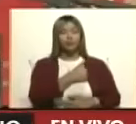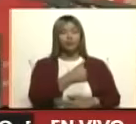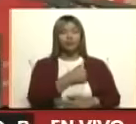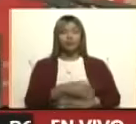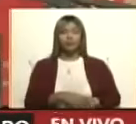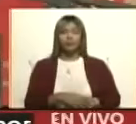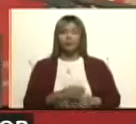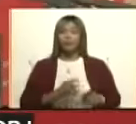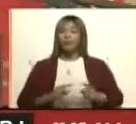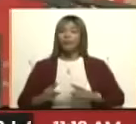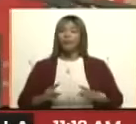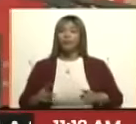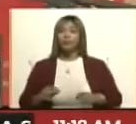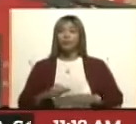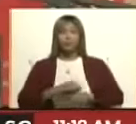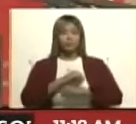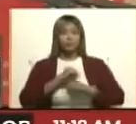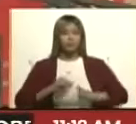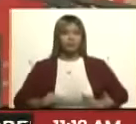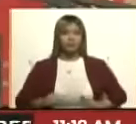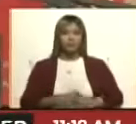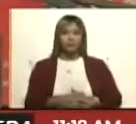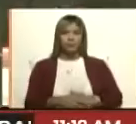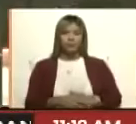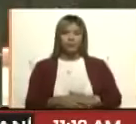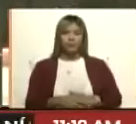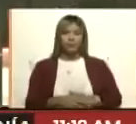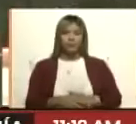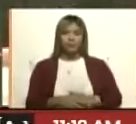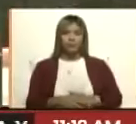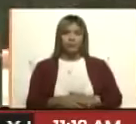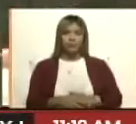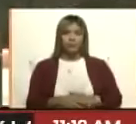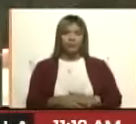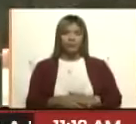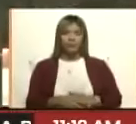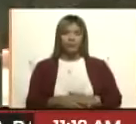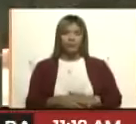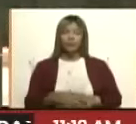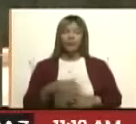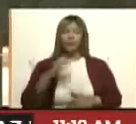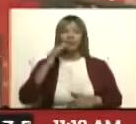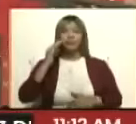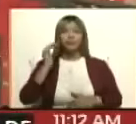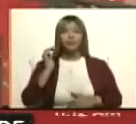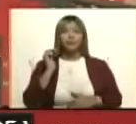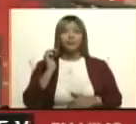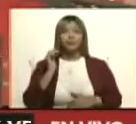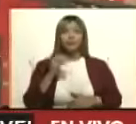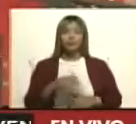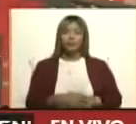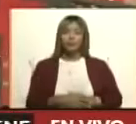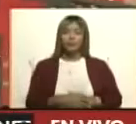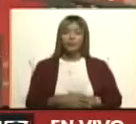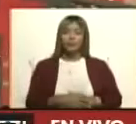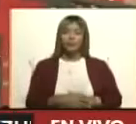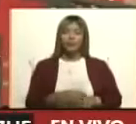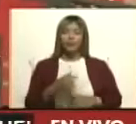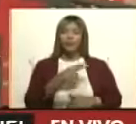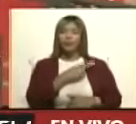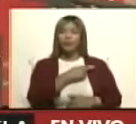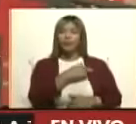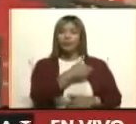estratégico operacional de la Fuerza Armada Nacional Bolivariana. Almirante en jefe Carmen Teresa